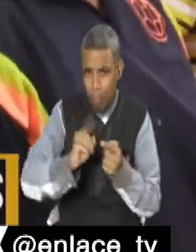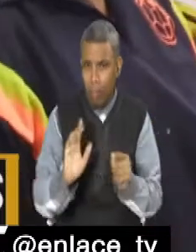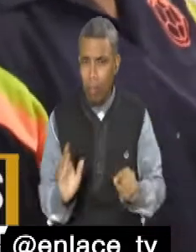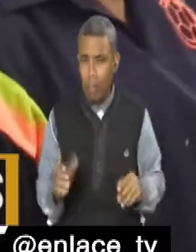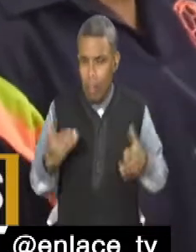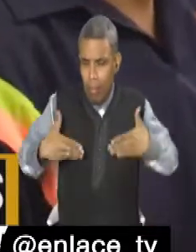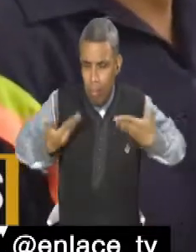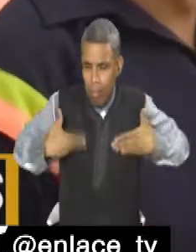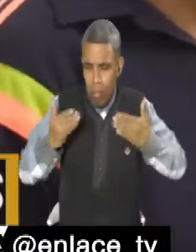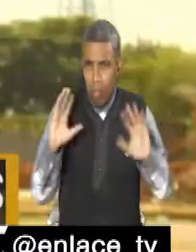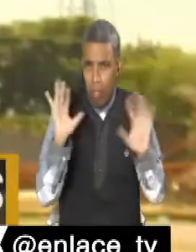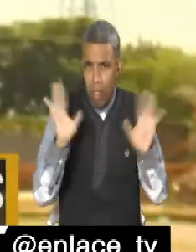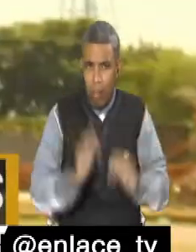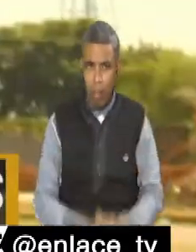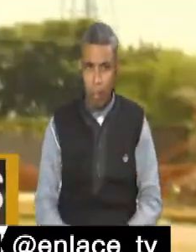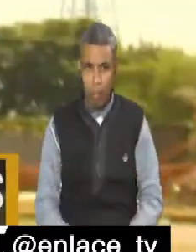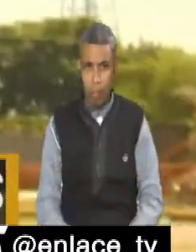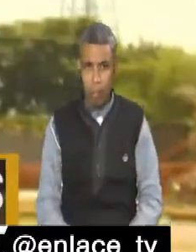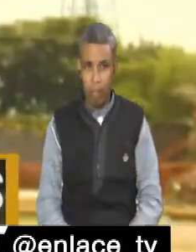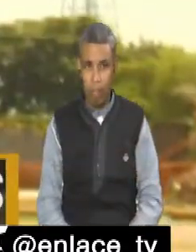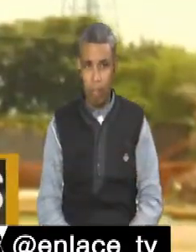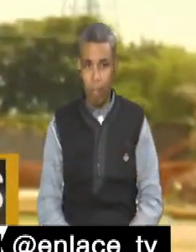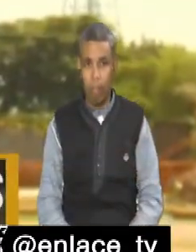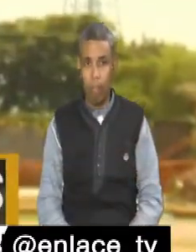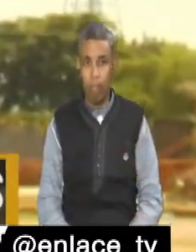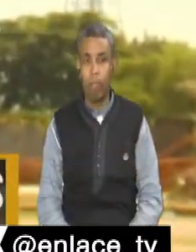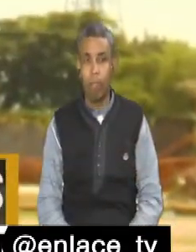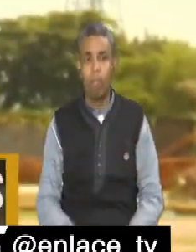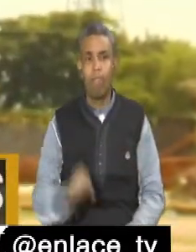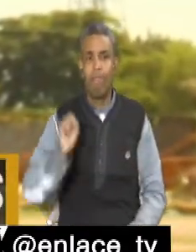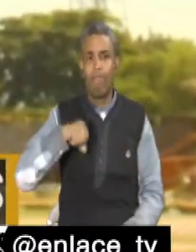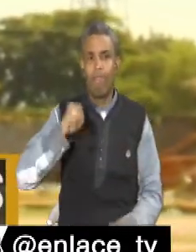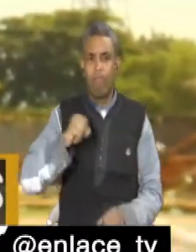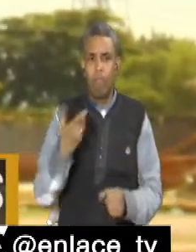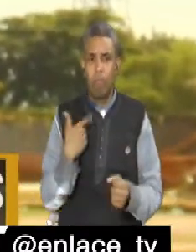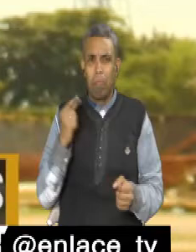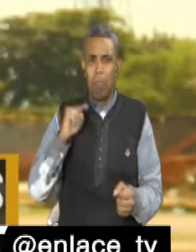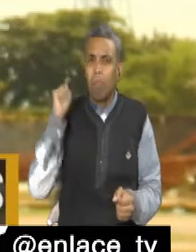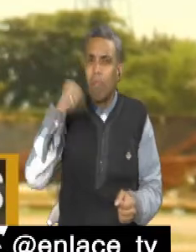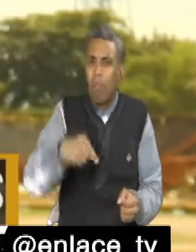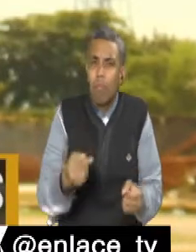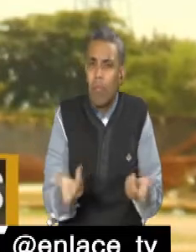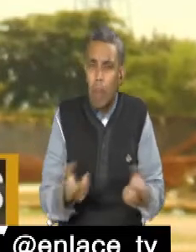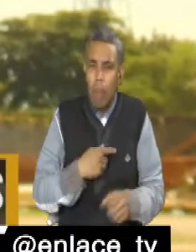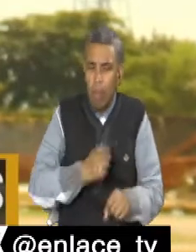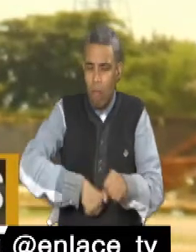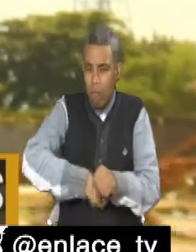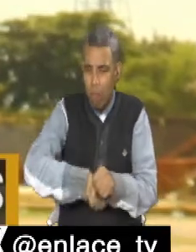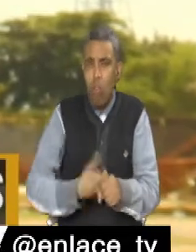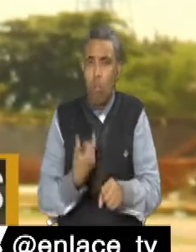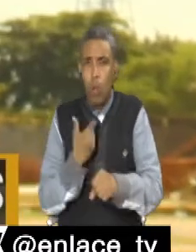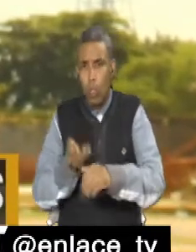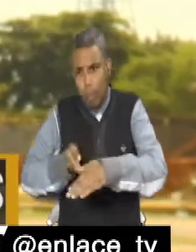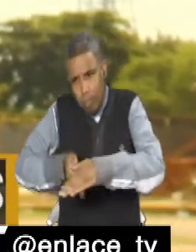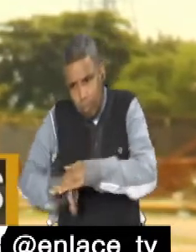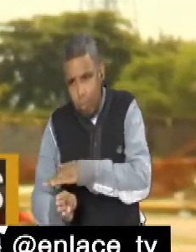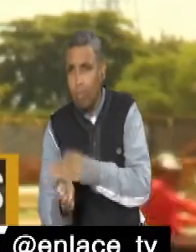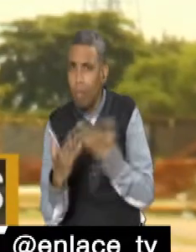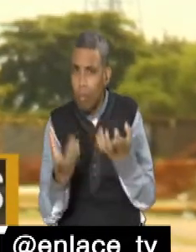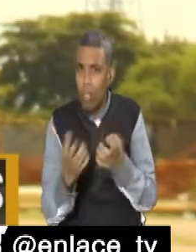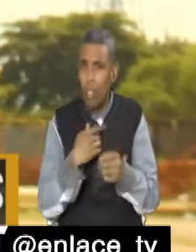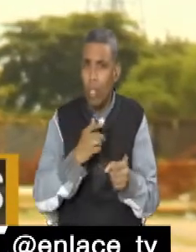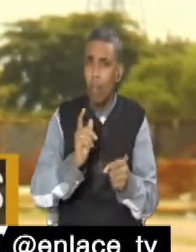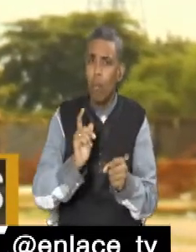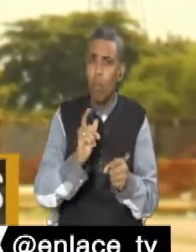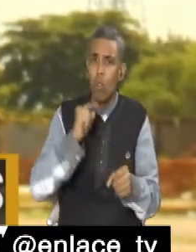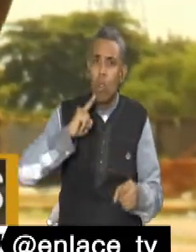de la fiesta del fútbol. Venimos a ver fútbol, como le repetí, para poder tener entrada cada vez que tengamos partido acá y no nos